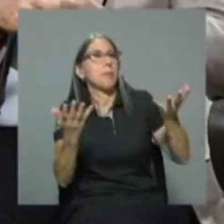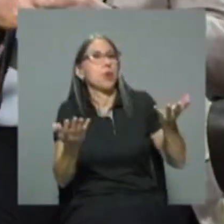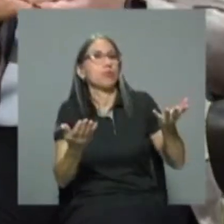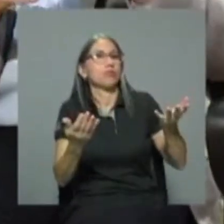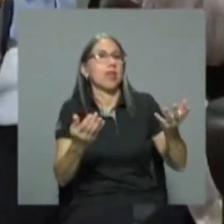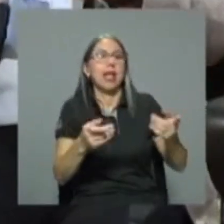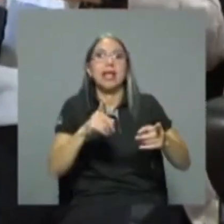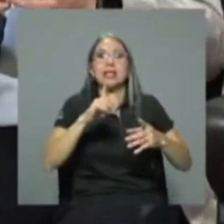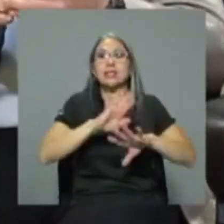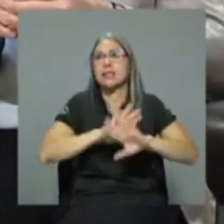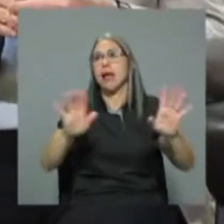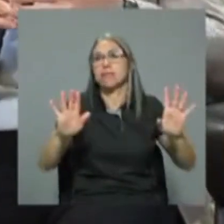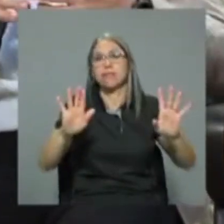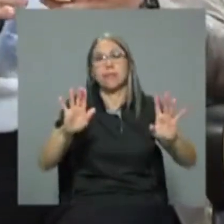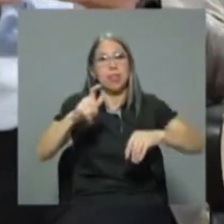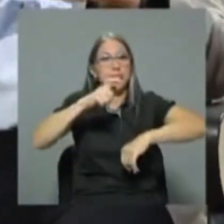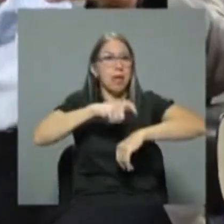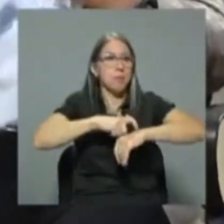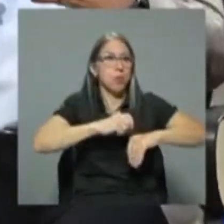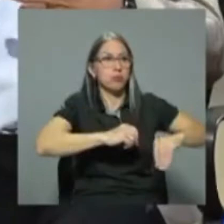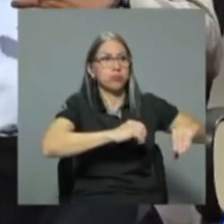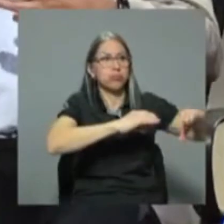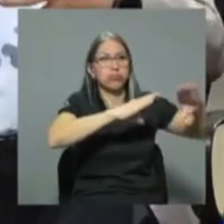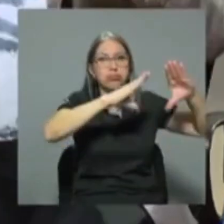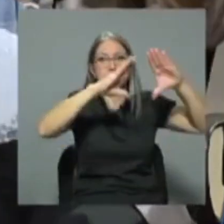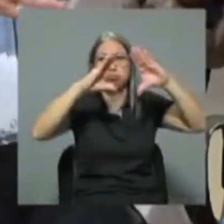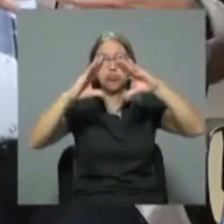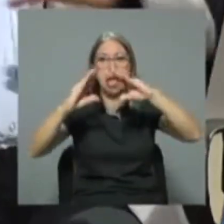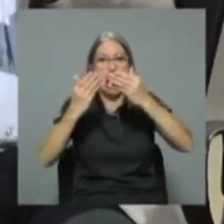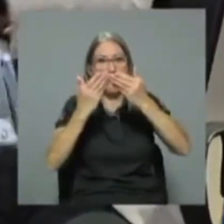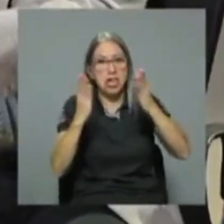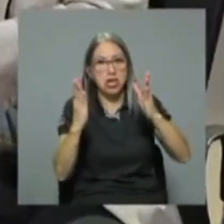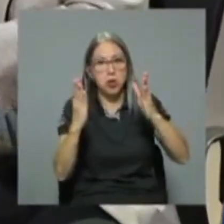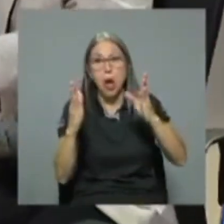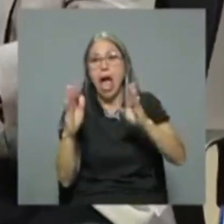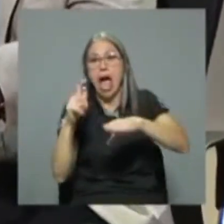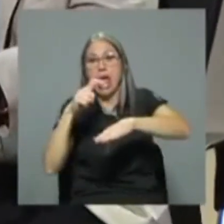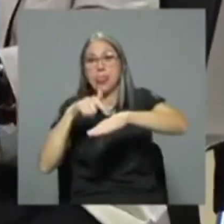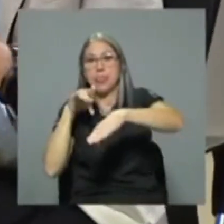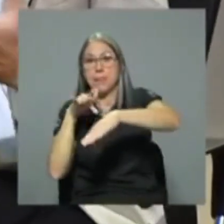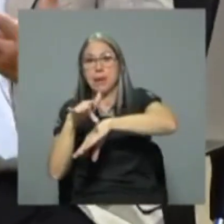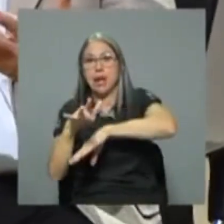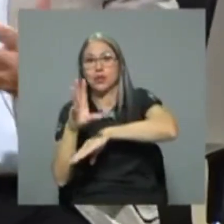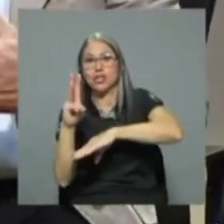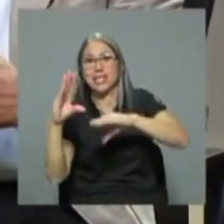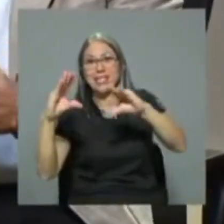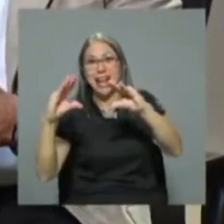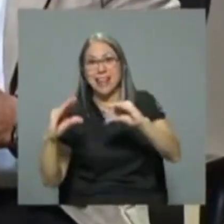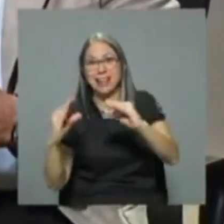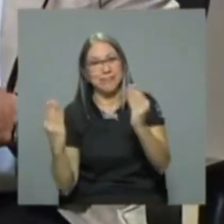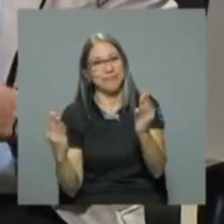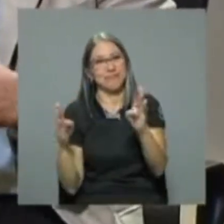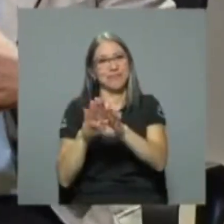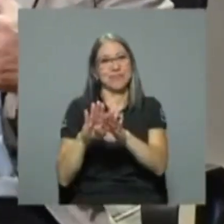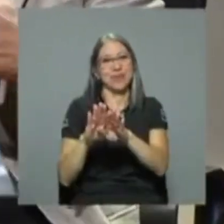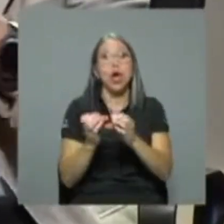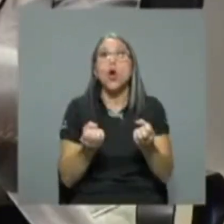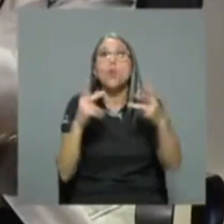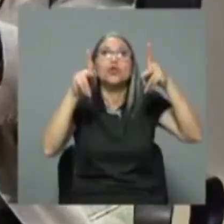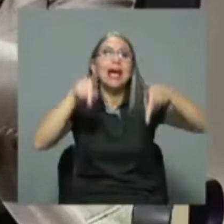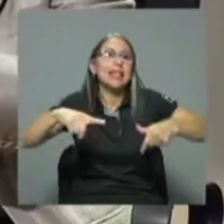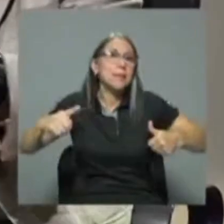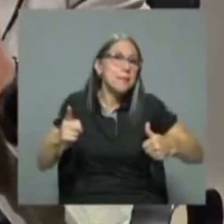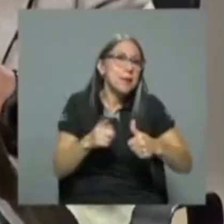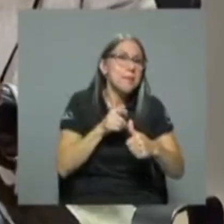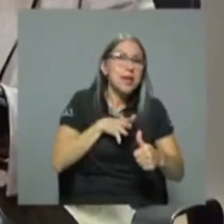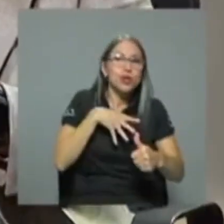de la tarde, ya se tenía que cerrar. Mucha gente sale del trabajo y va a comprar. Entonces, todo ese